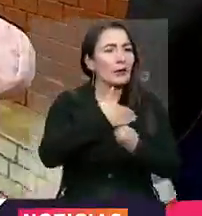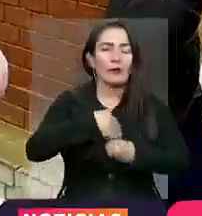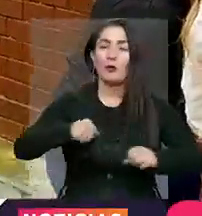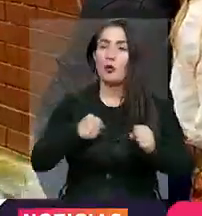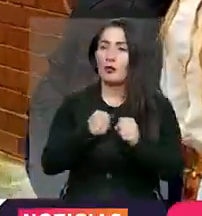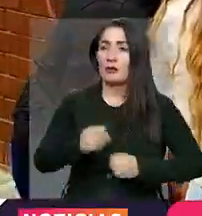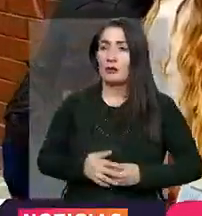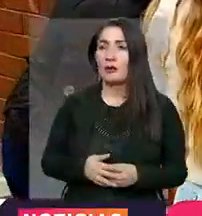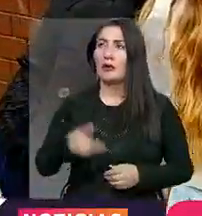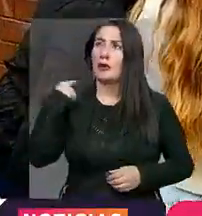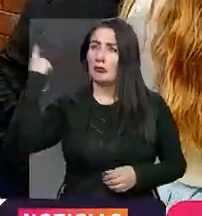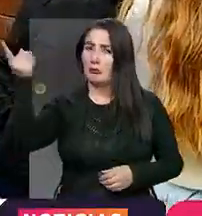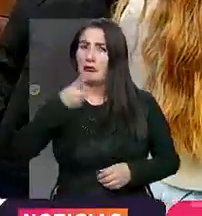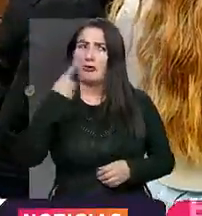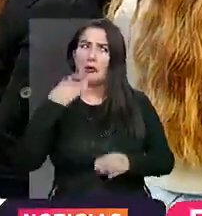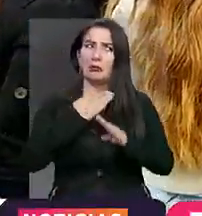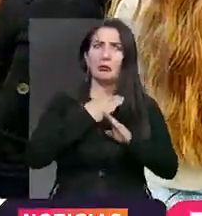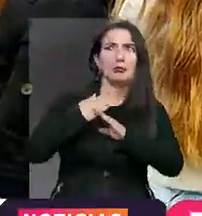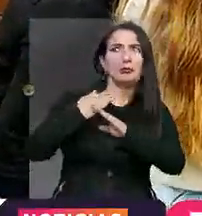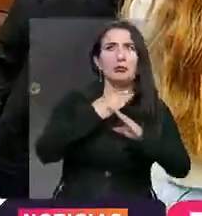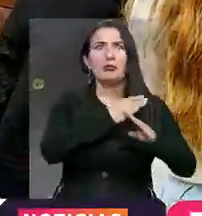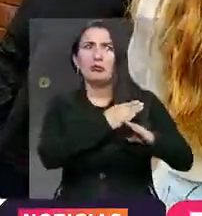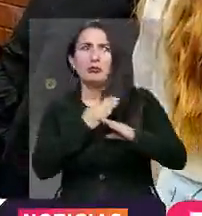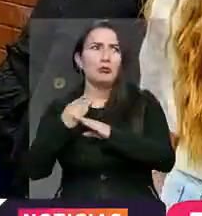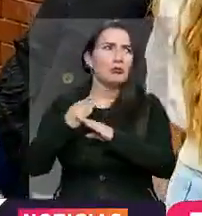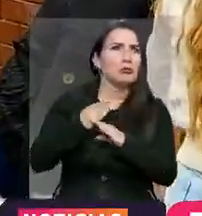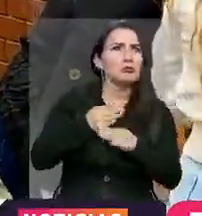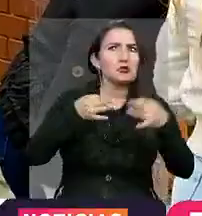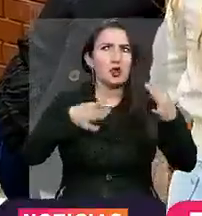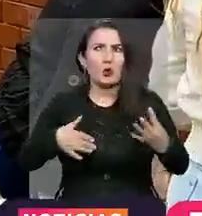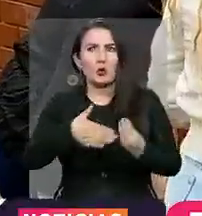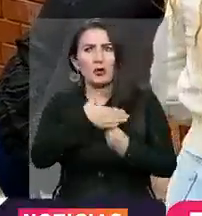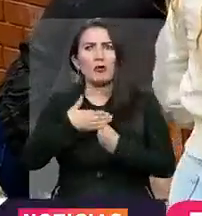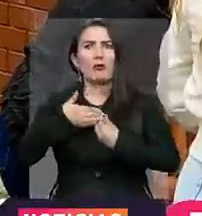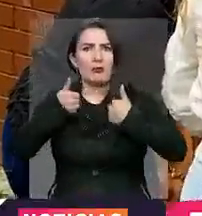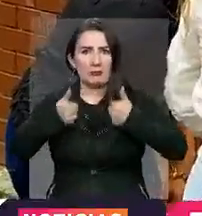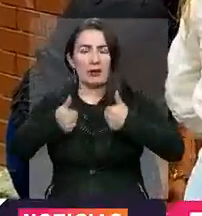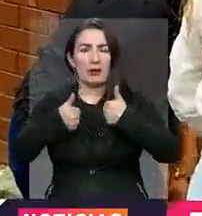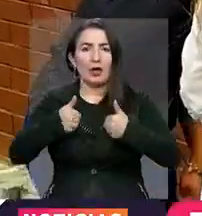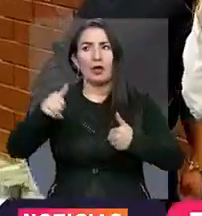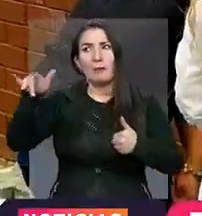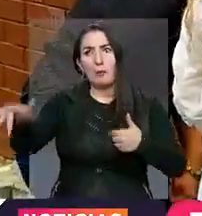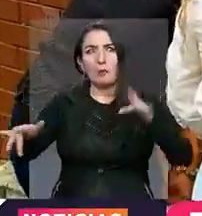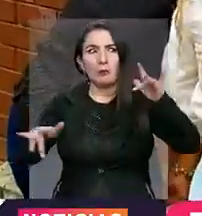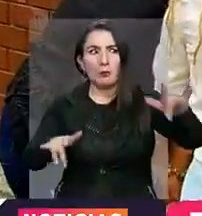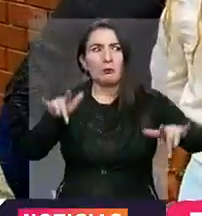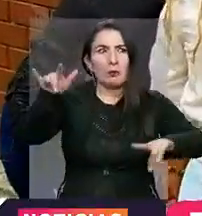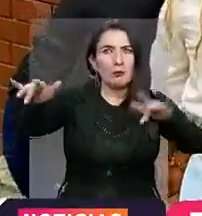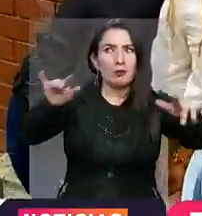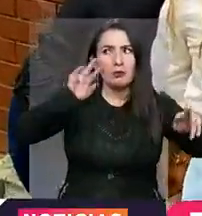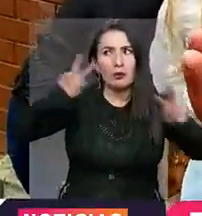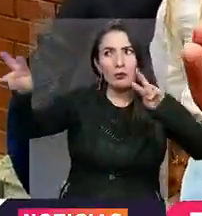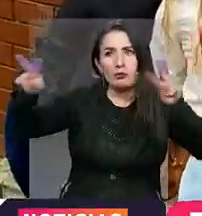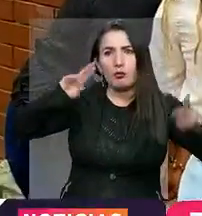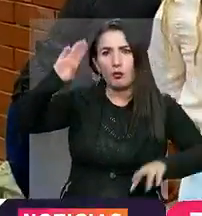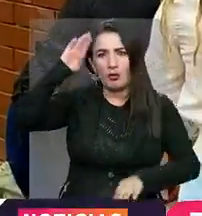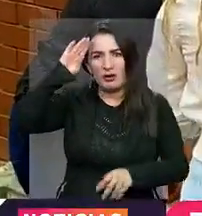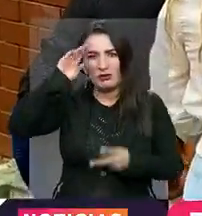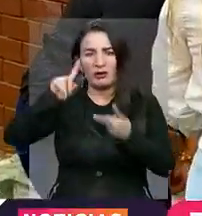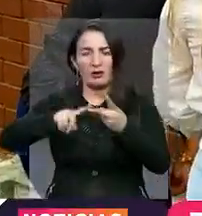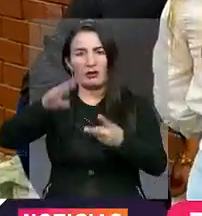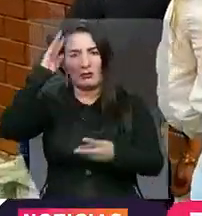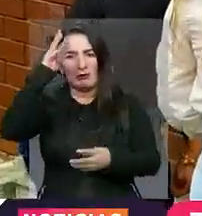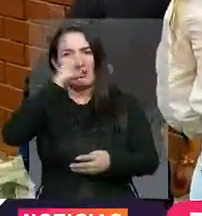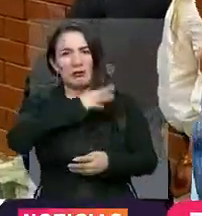No, en general está muy bien. De hecho, en cada punto, porque pues he pasado para llegar hasta acá, han habido